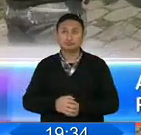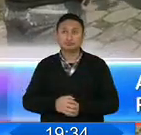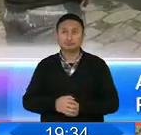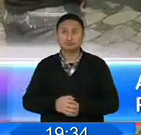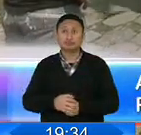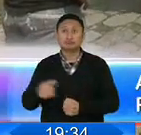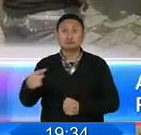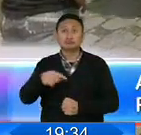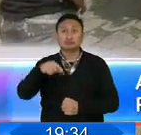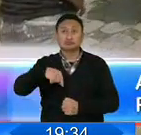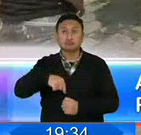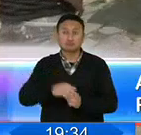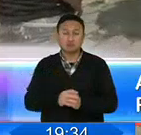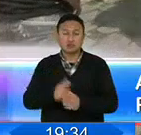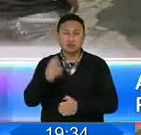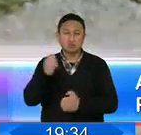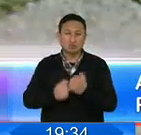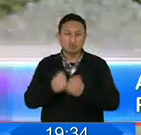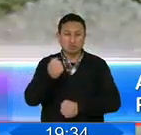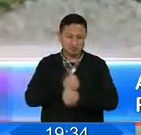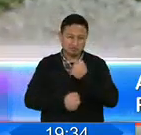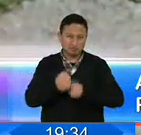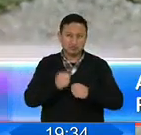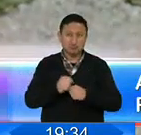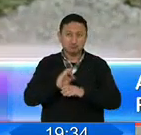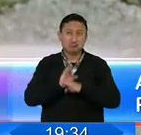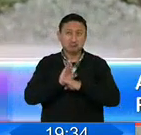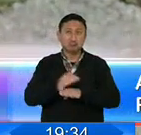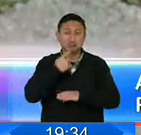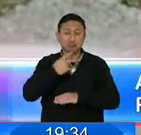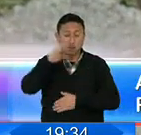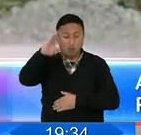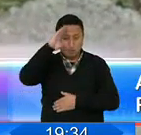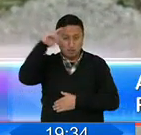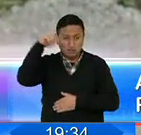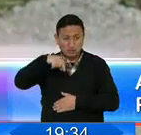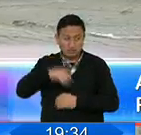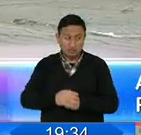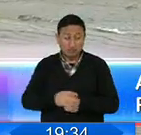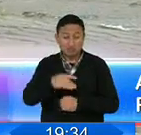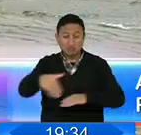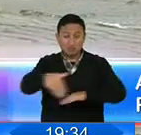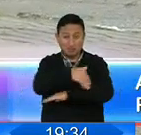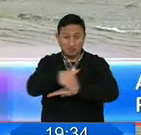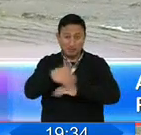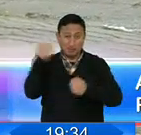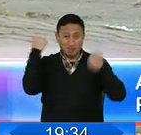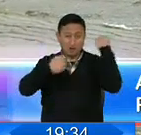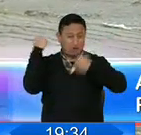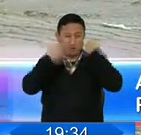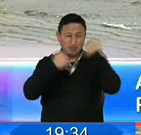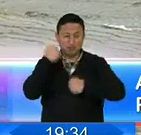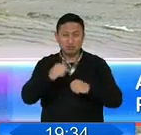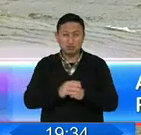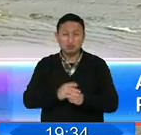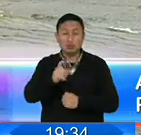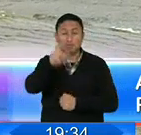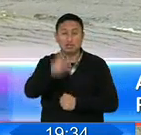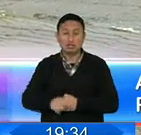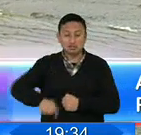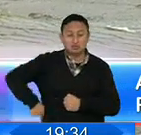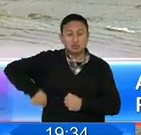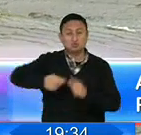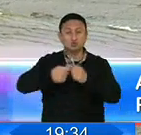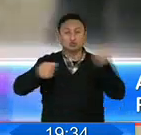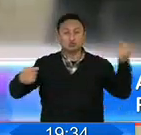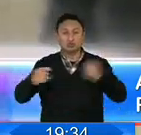intentar arreglar resentimientos del pasado? Testigos revelaron a la policía que se armó una pelea en la calle y uno de los involucrados sacó un cuchillo